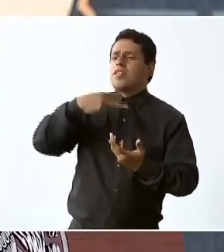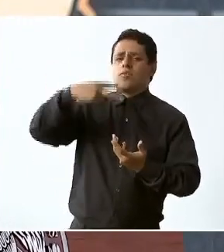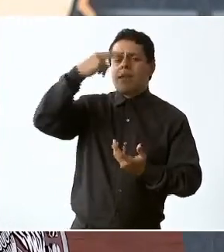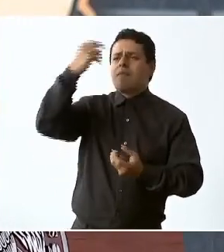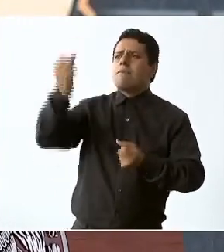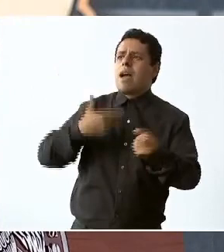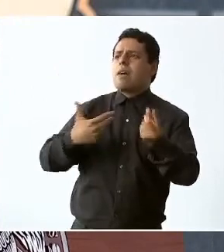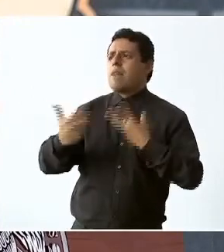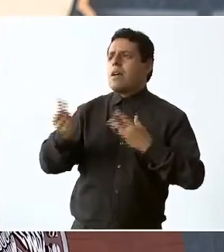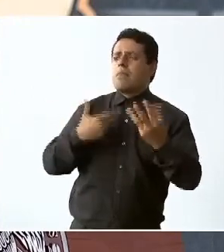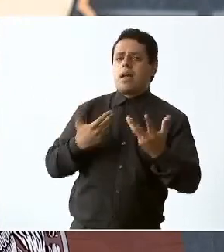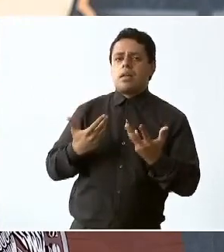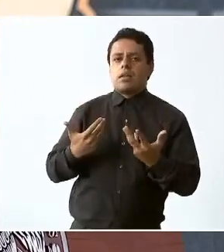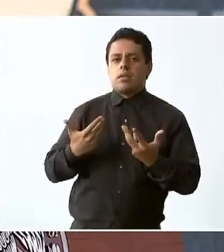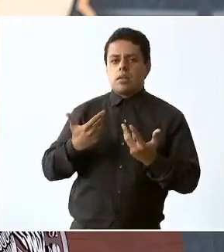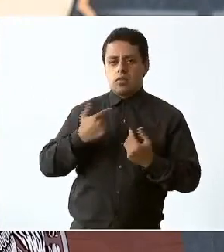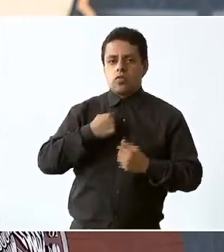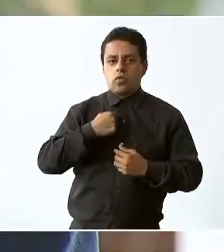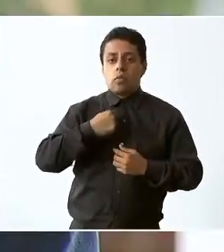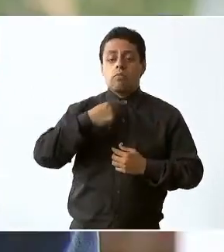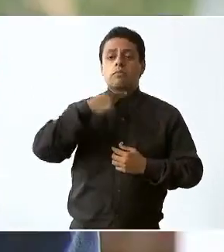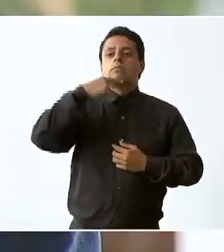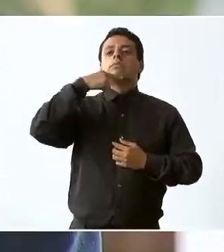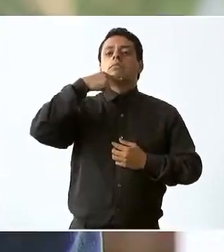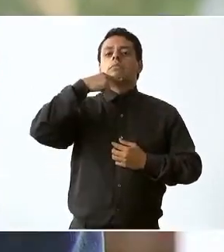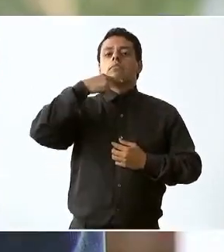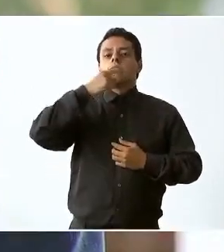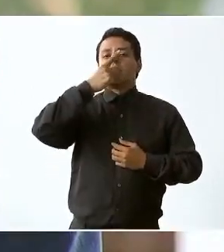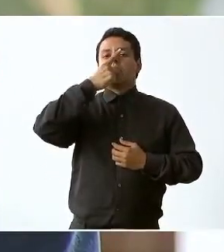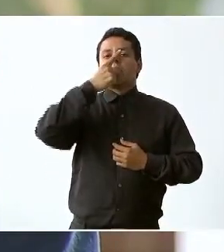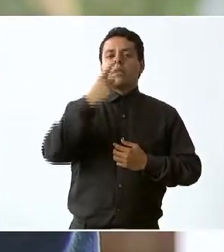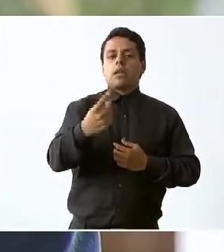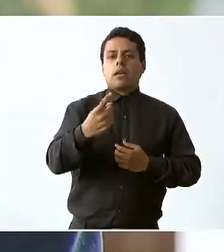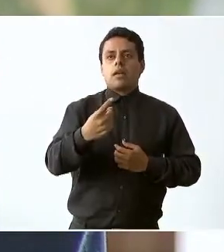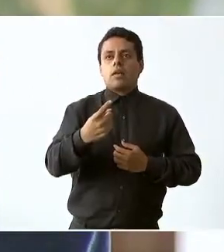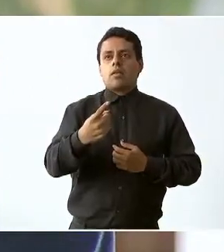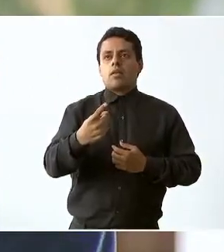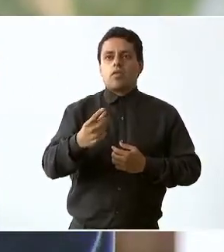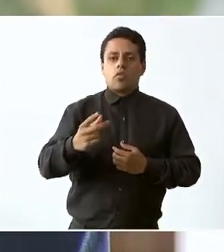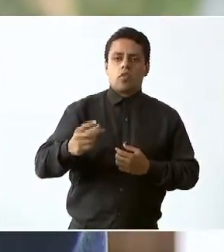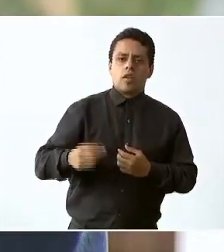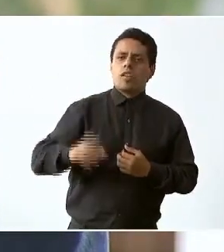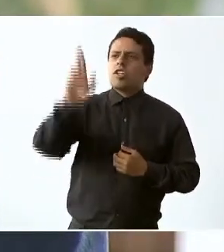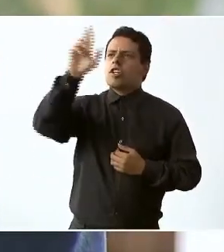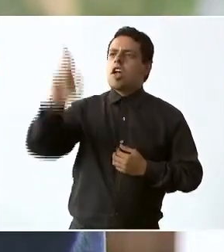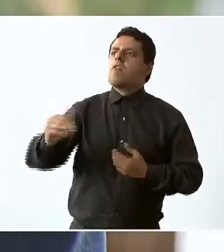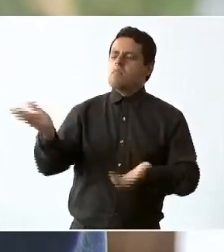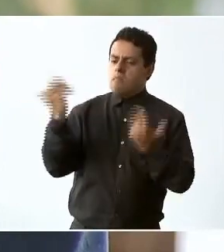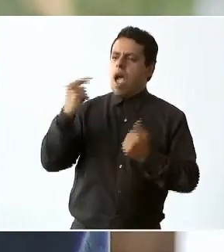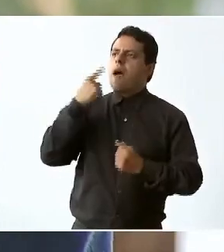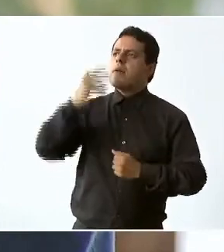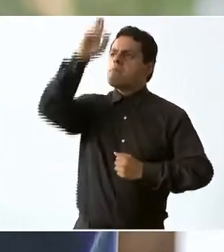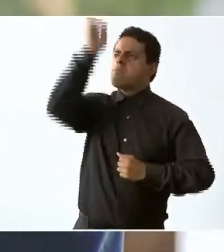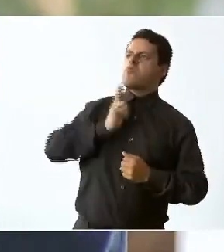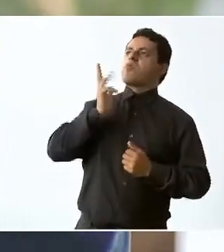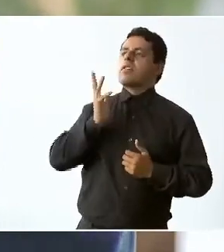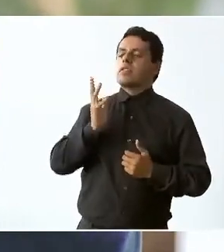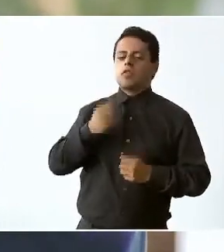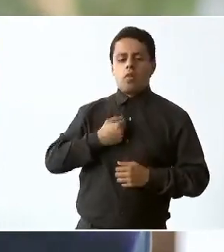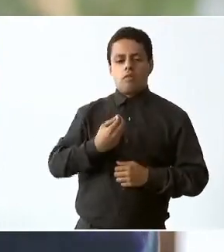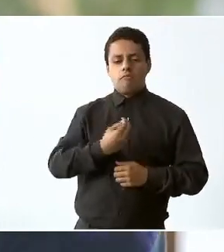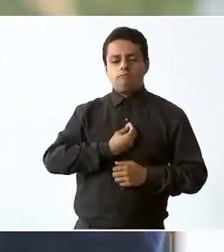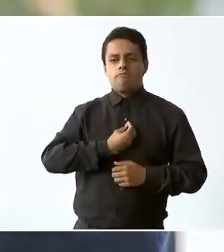Yo, con la frente muy alta, cual retando al rayo a herirme,